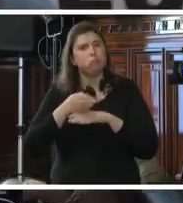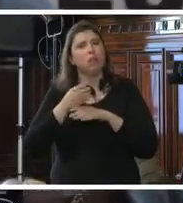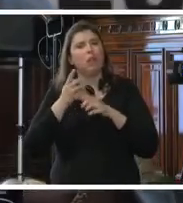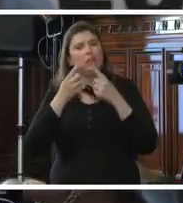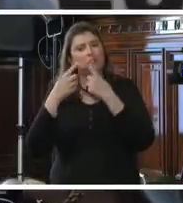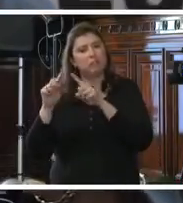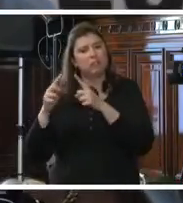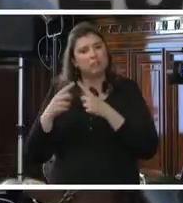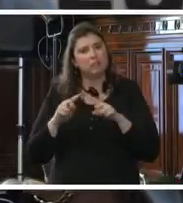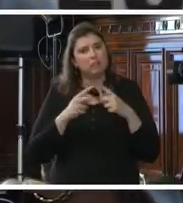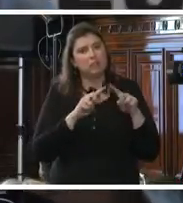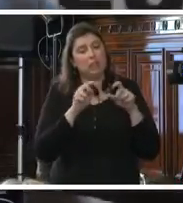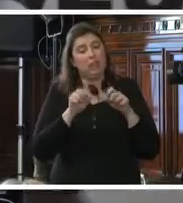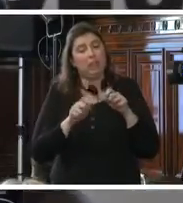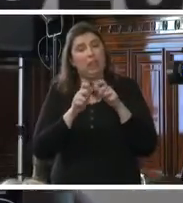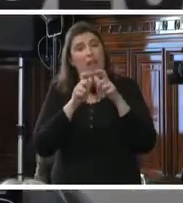en este gran